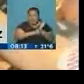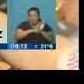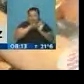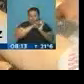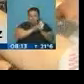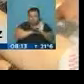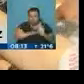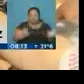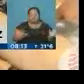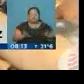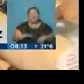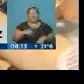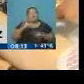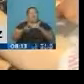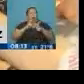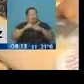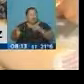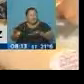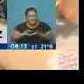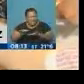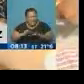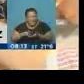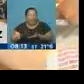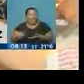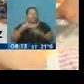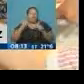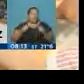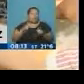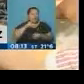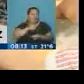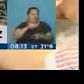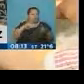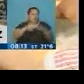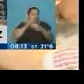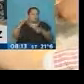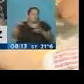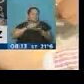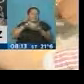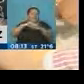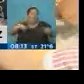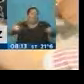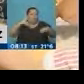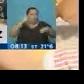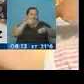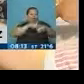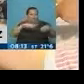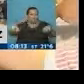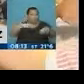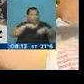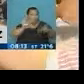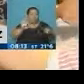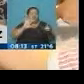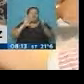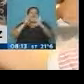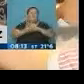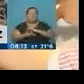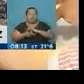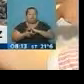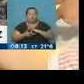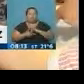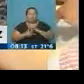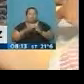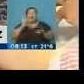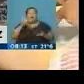Carta Orgánica, con acuerdo del Senado, porque en definitiva es una delegación del Senado la existencia del banco. Las formas